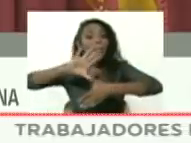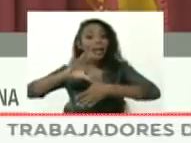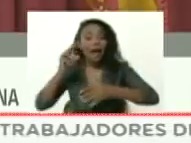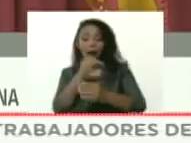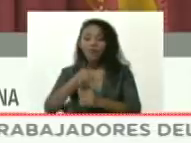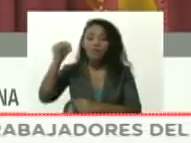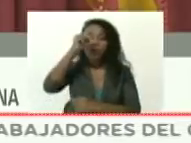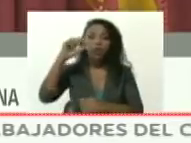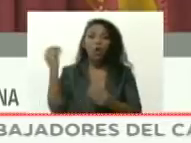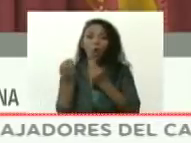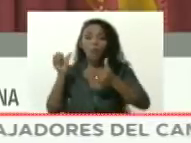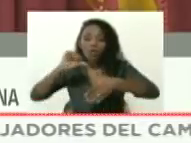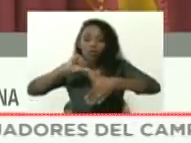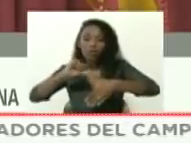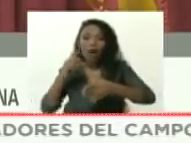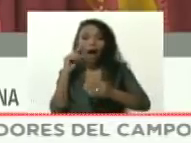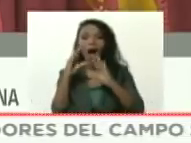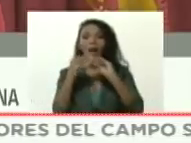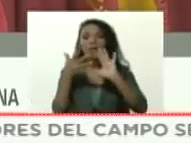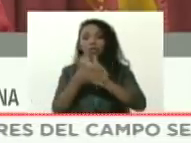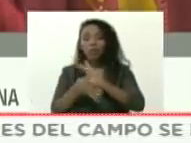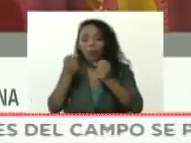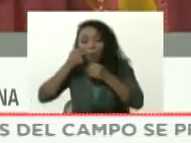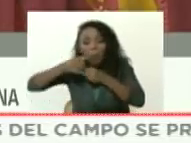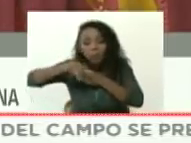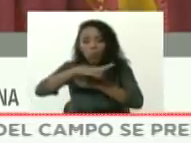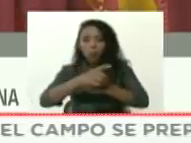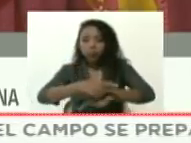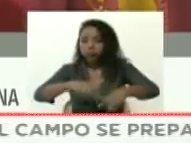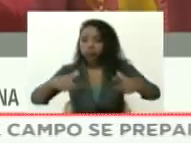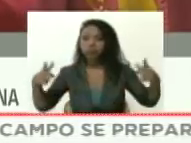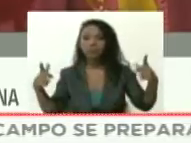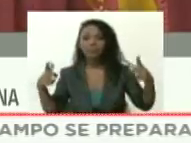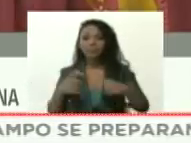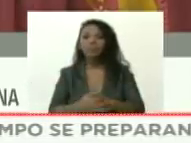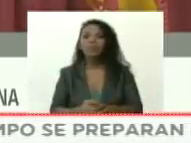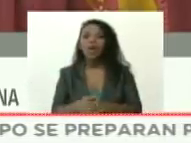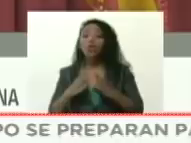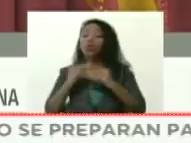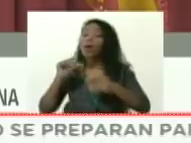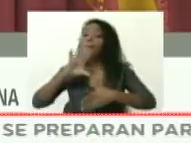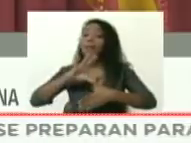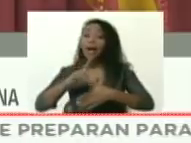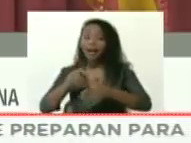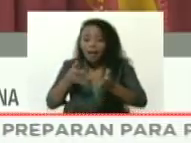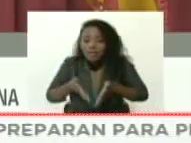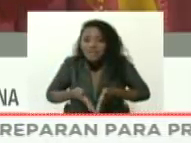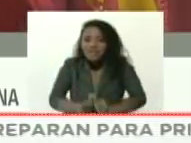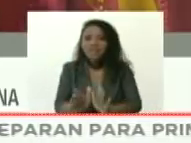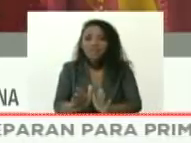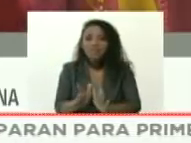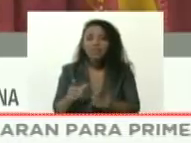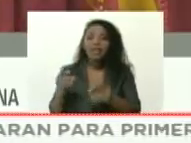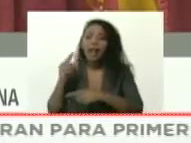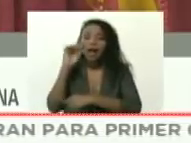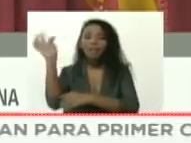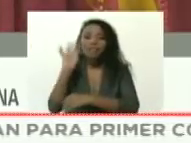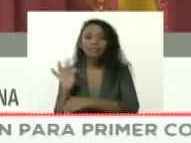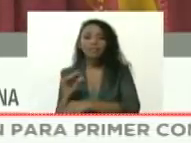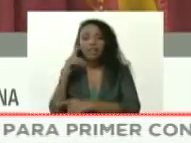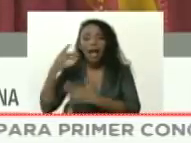como la del sur, habrá de ser poblada. Toda América, la población que nazca en la Confederación de Estados